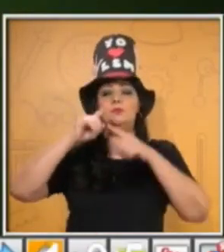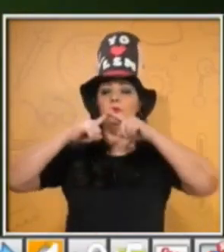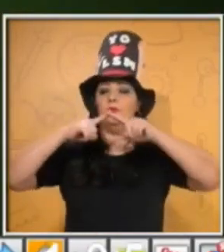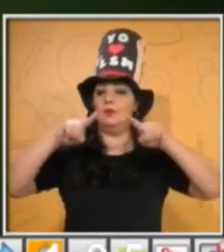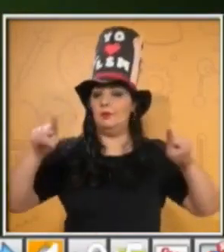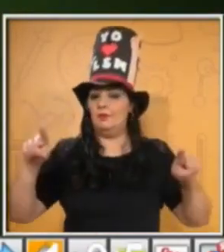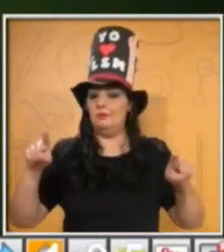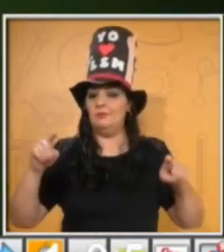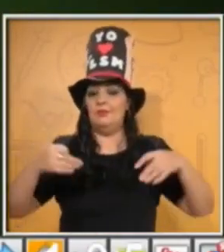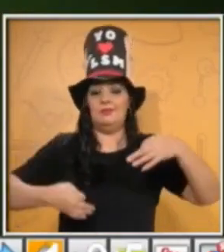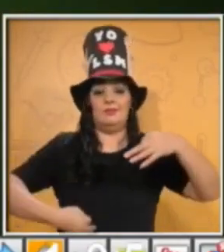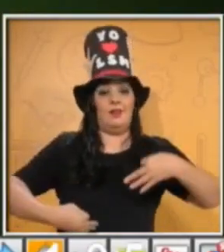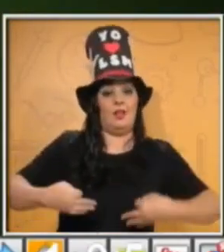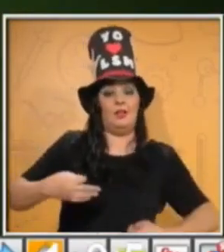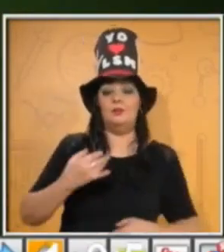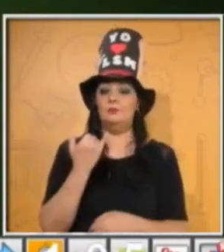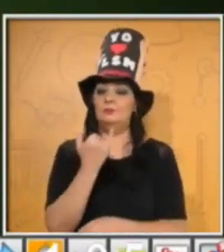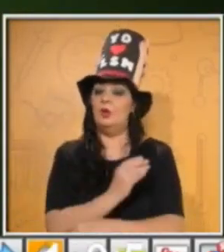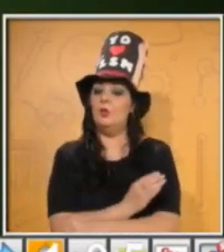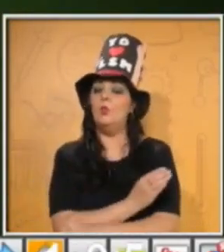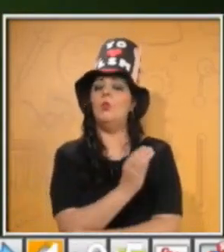una obra de teatro y un cuento?